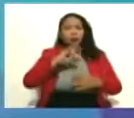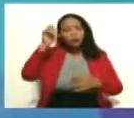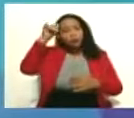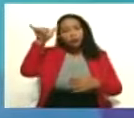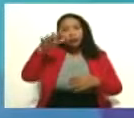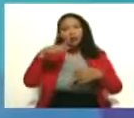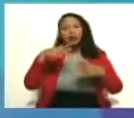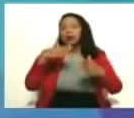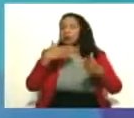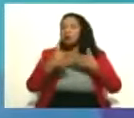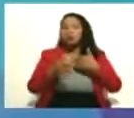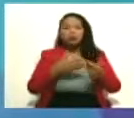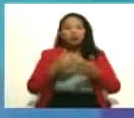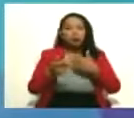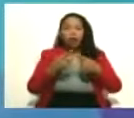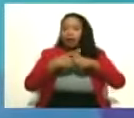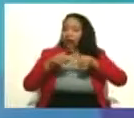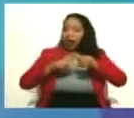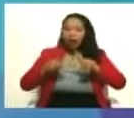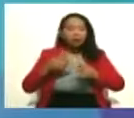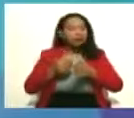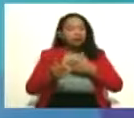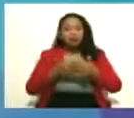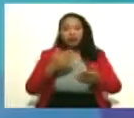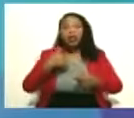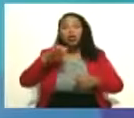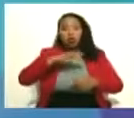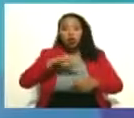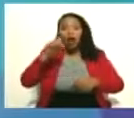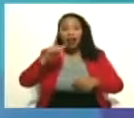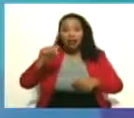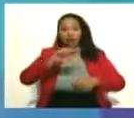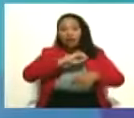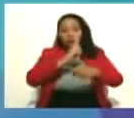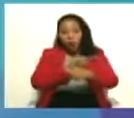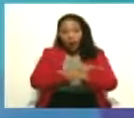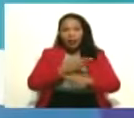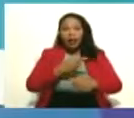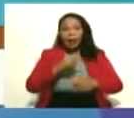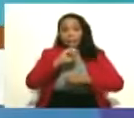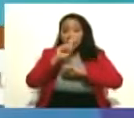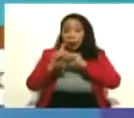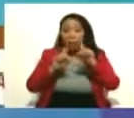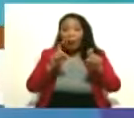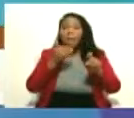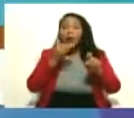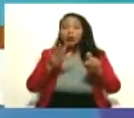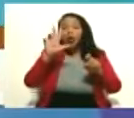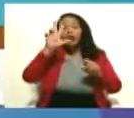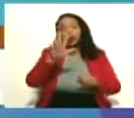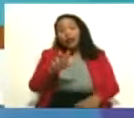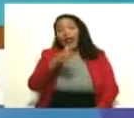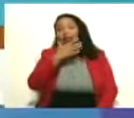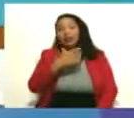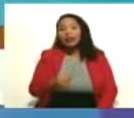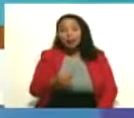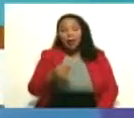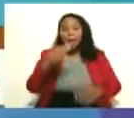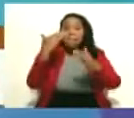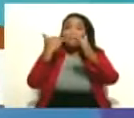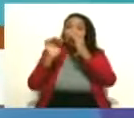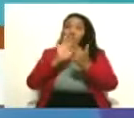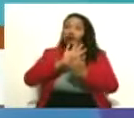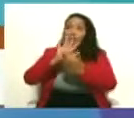de las diferencias es la mayor fortaleza de este referéndum consultivo del 3 de diciembre y del mensaje que enviamos al mundo.